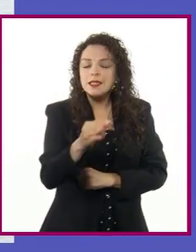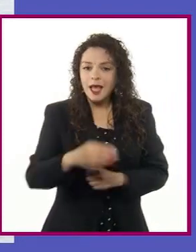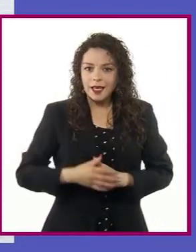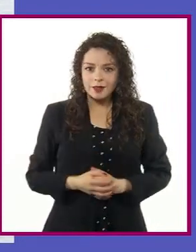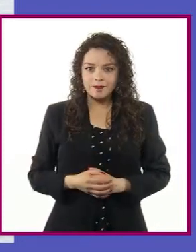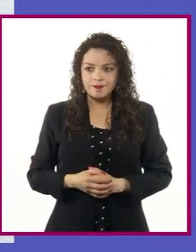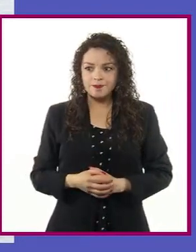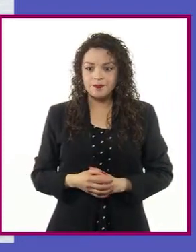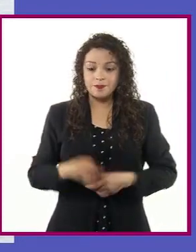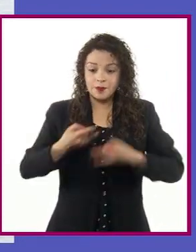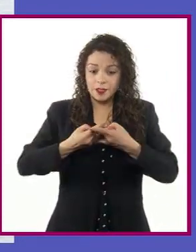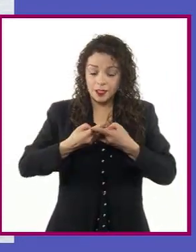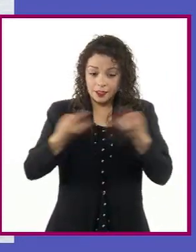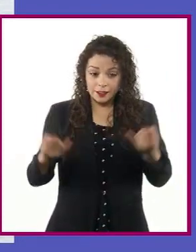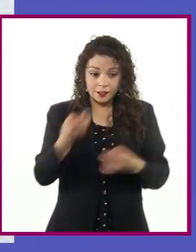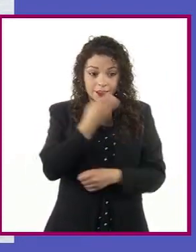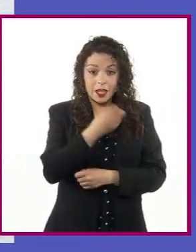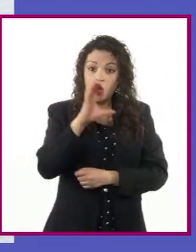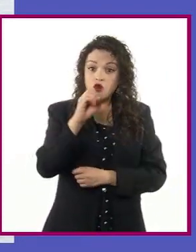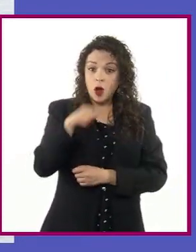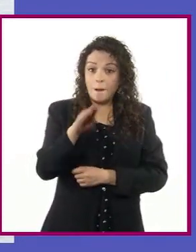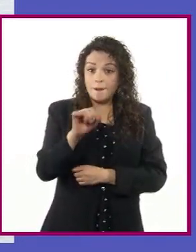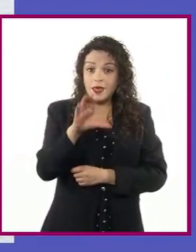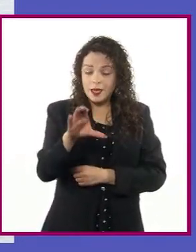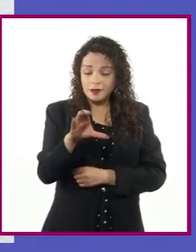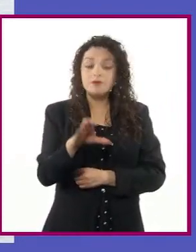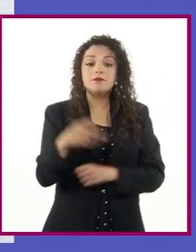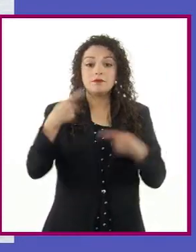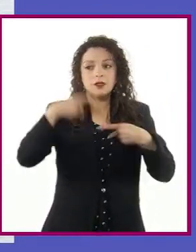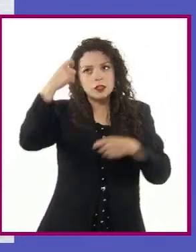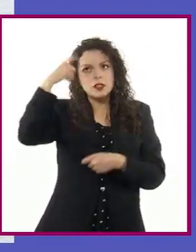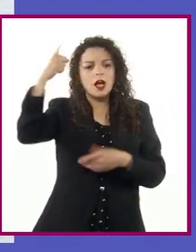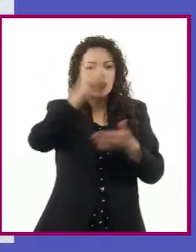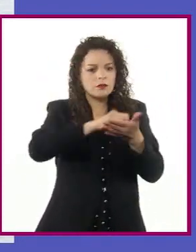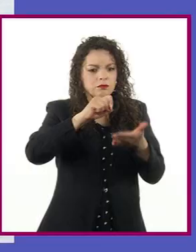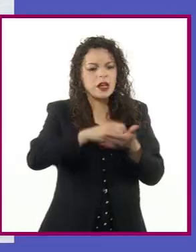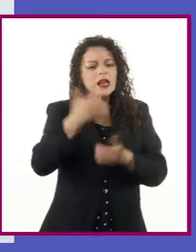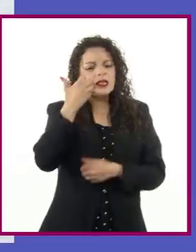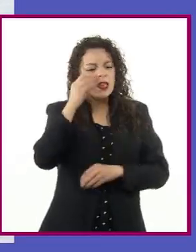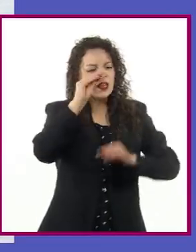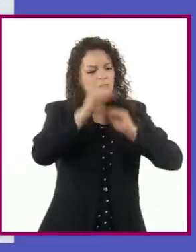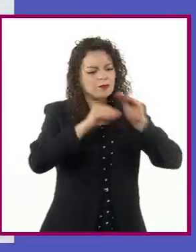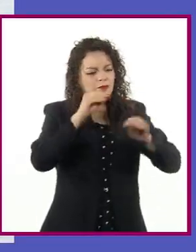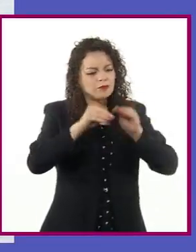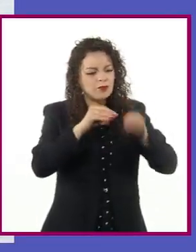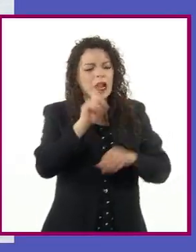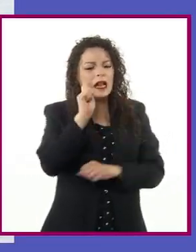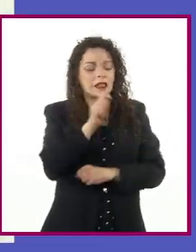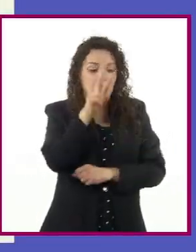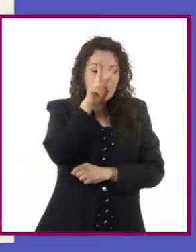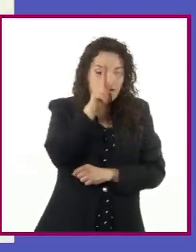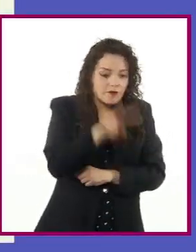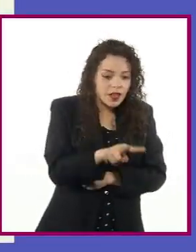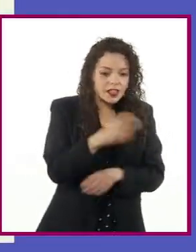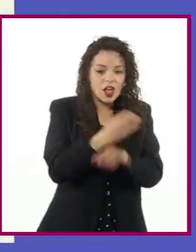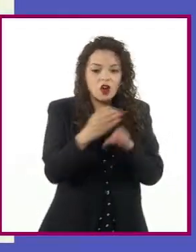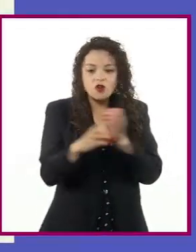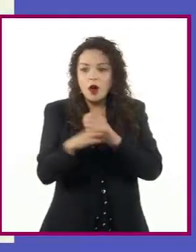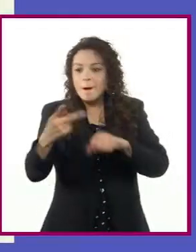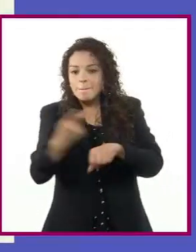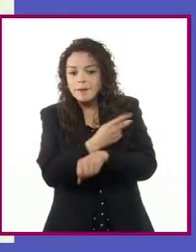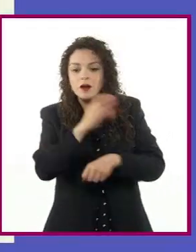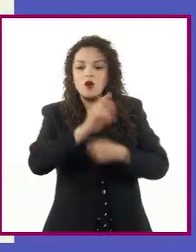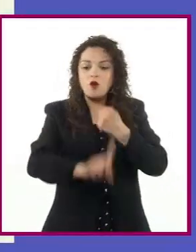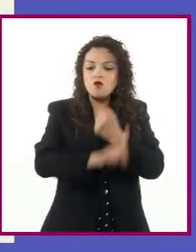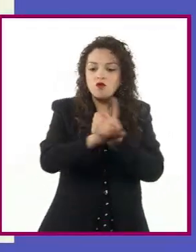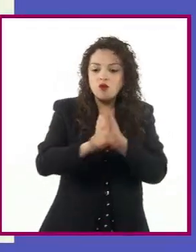A través de la historieta y el cómic, el autor trata de representar su realidad, situaciones y problemáticas de